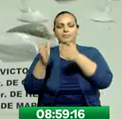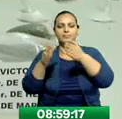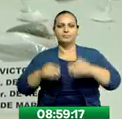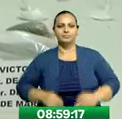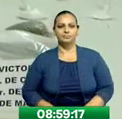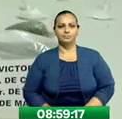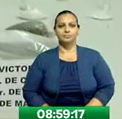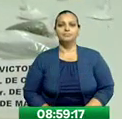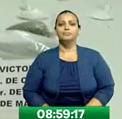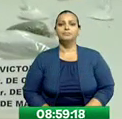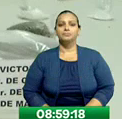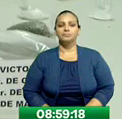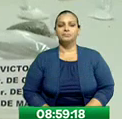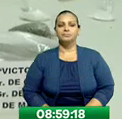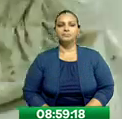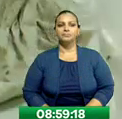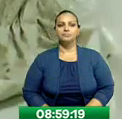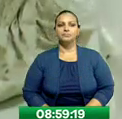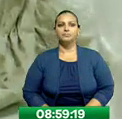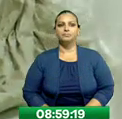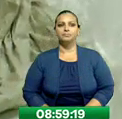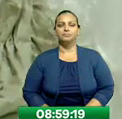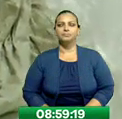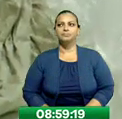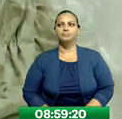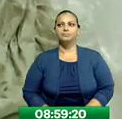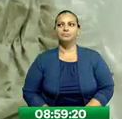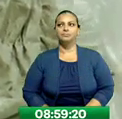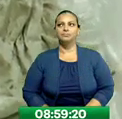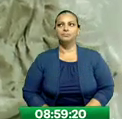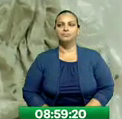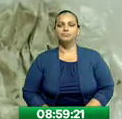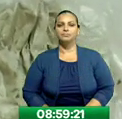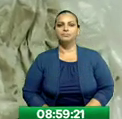bandas de microtraficantes. Informó Jorge Escobar.